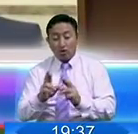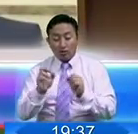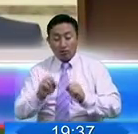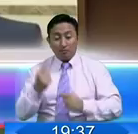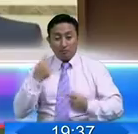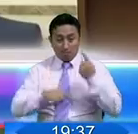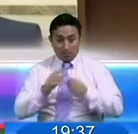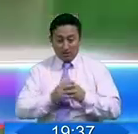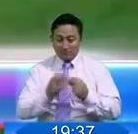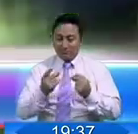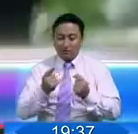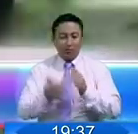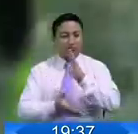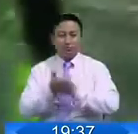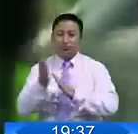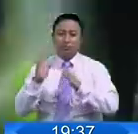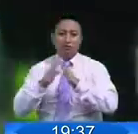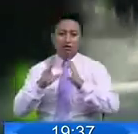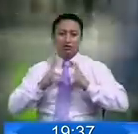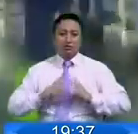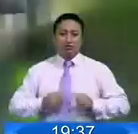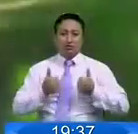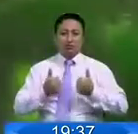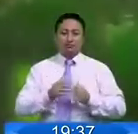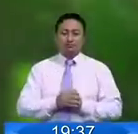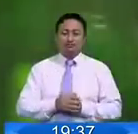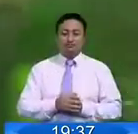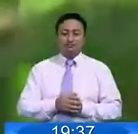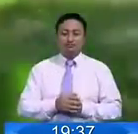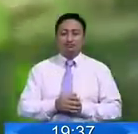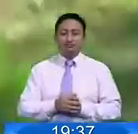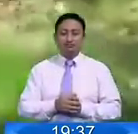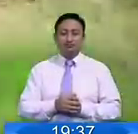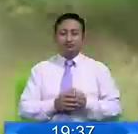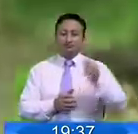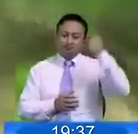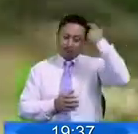mayor brevedad posible. Con la realización de Marco Ruiz, informó Sara Naranjo.